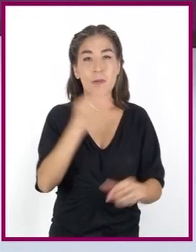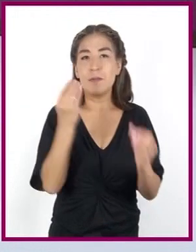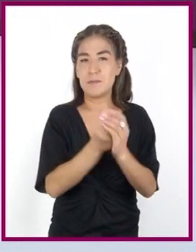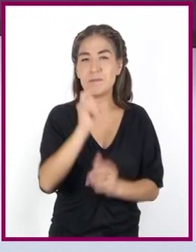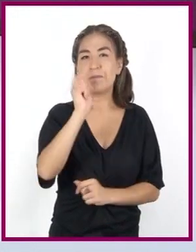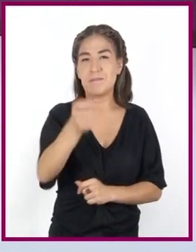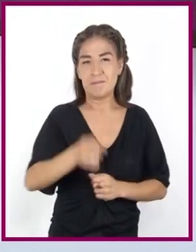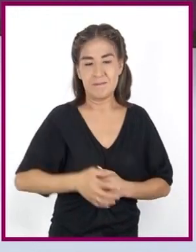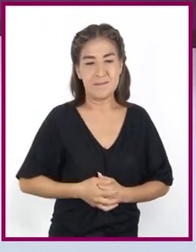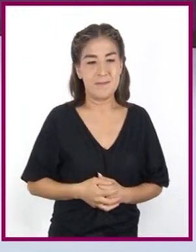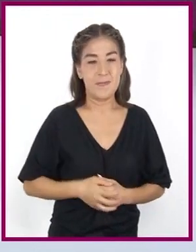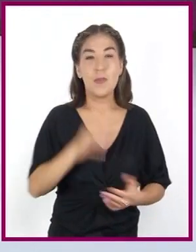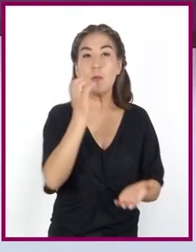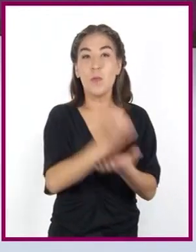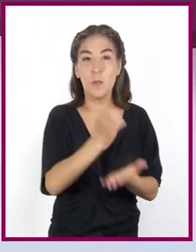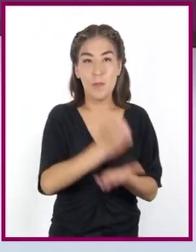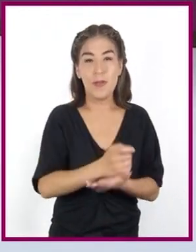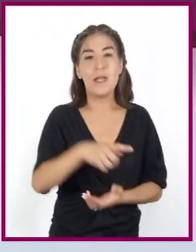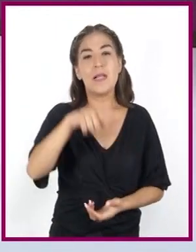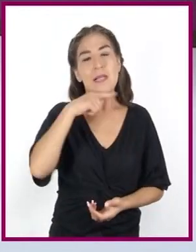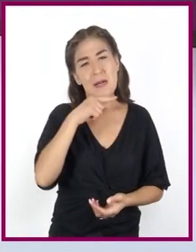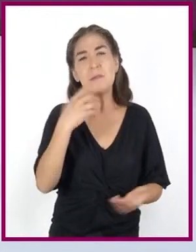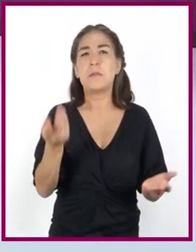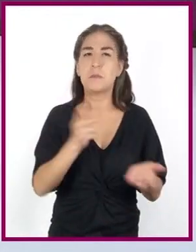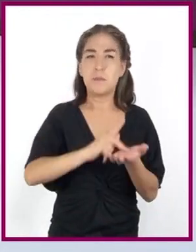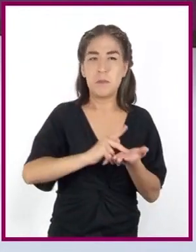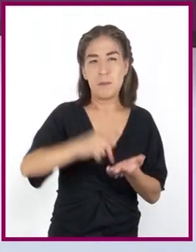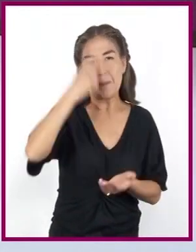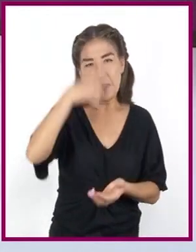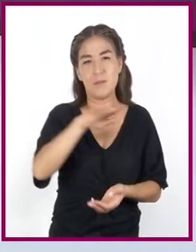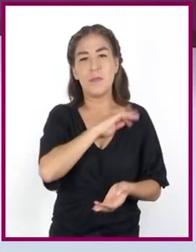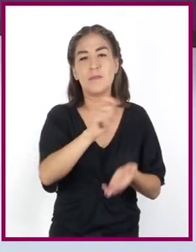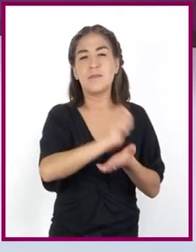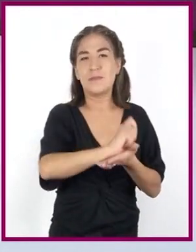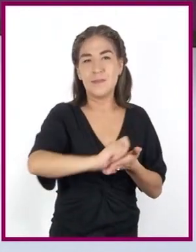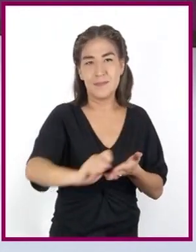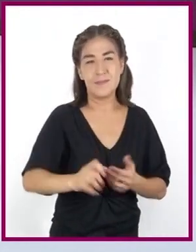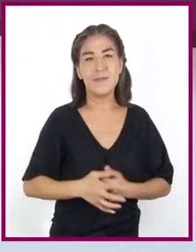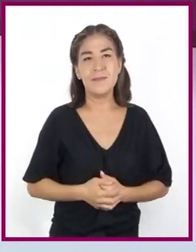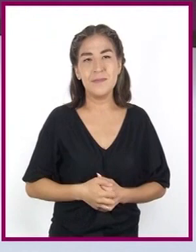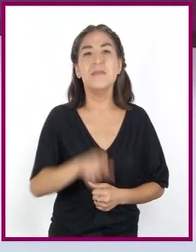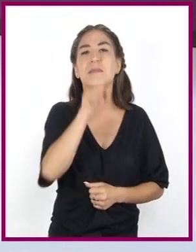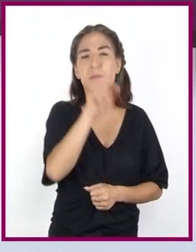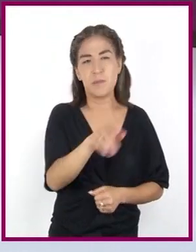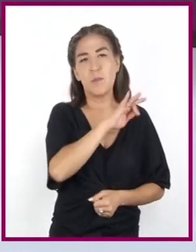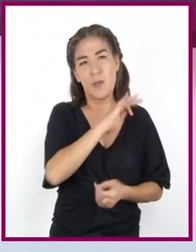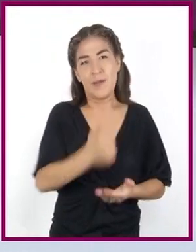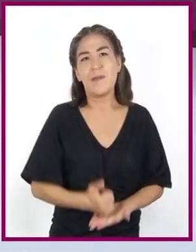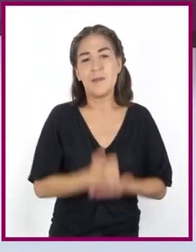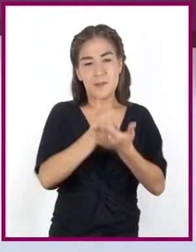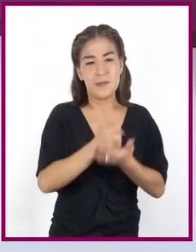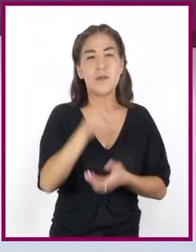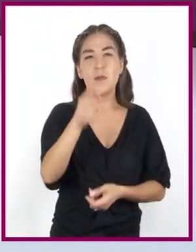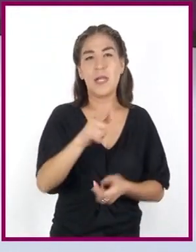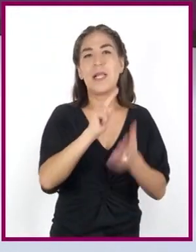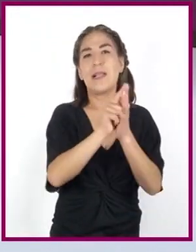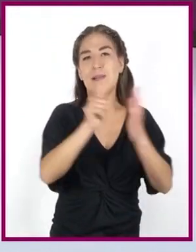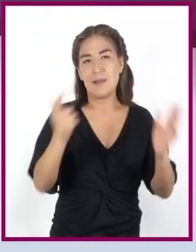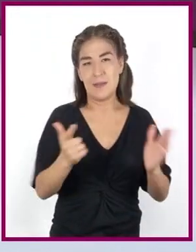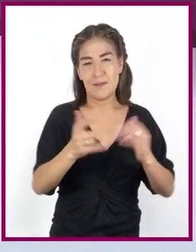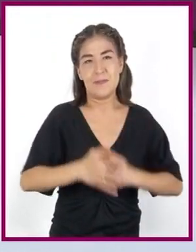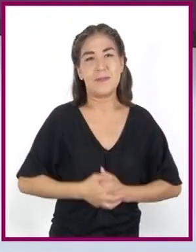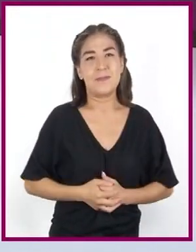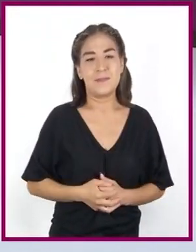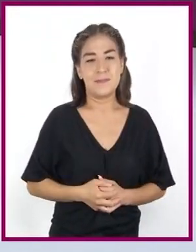sesión son cuaderno y lápiz o bolígrafo para que puedan tomar notas. También podría ayudarles tener a la mano su libro de